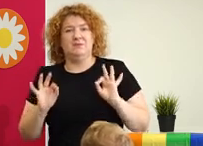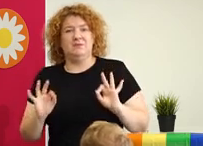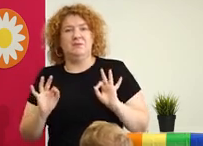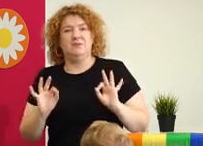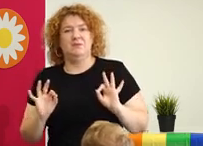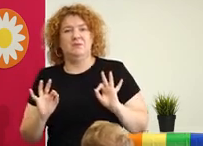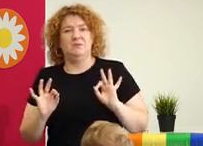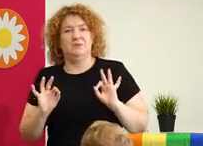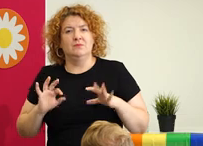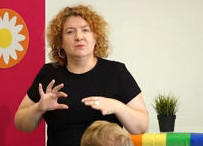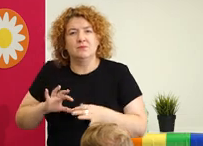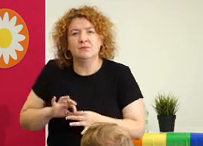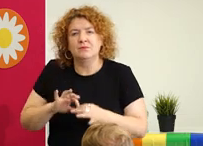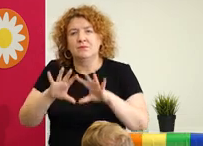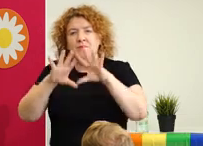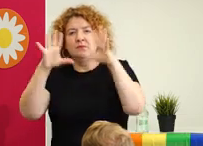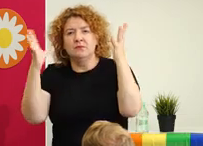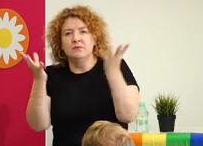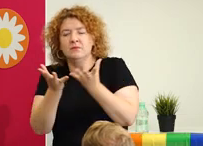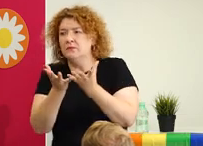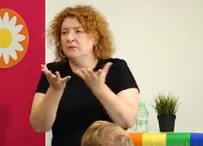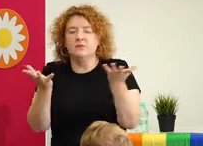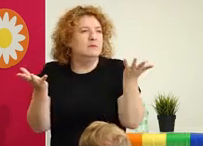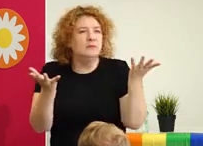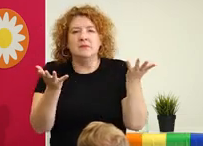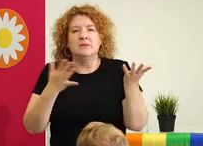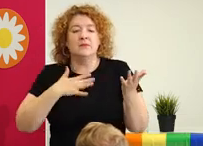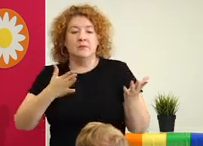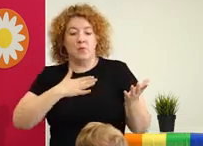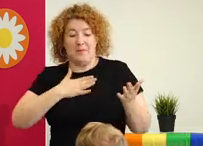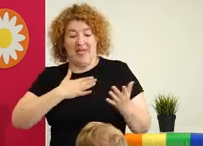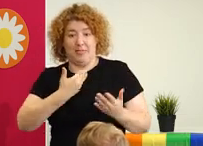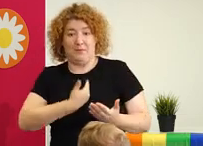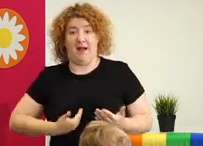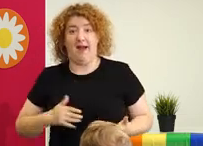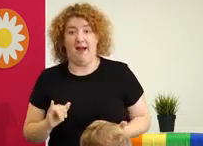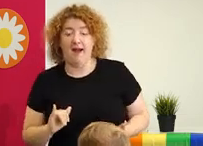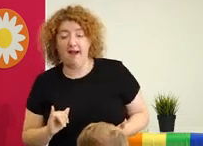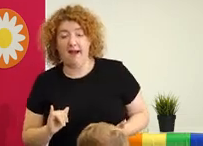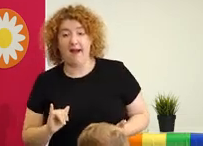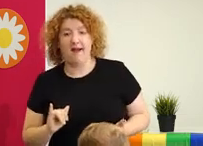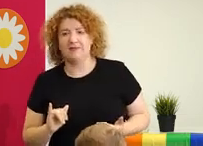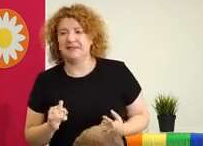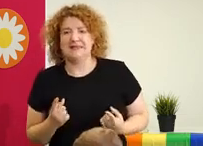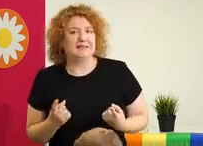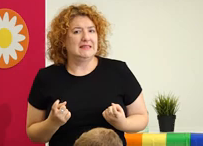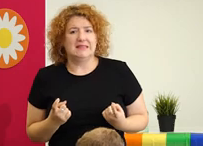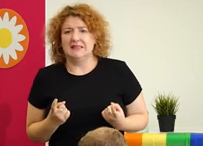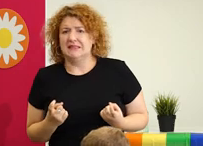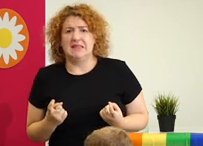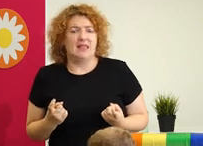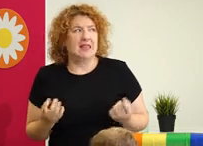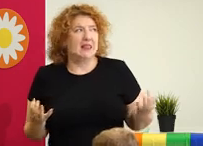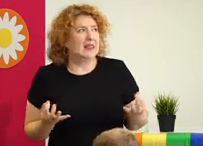tiene en un mundo que en el momento que aparece la propiedad privada hay una necesidad